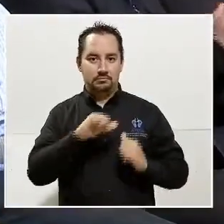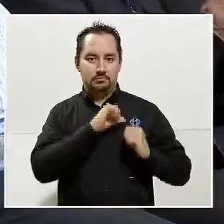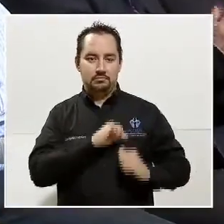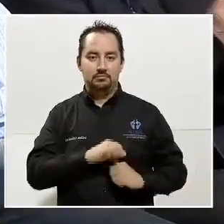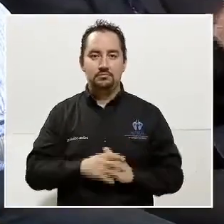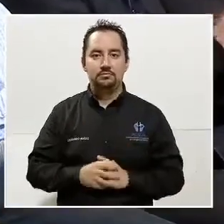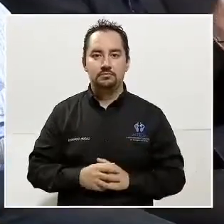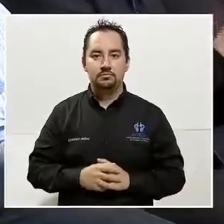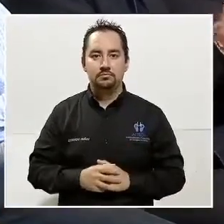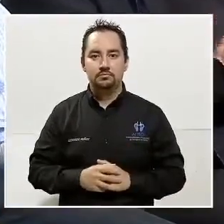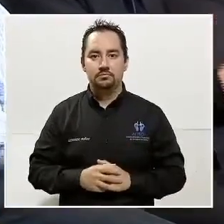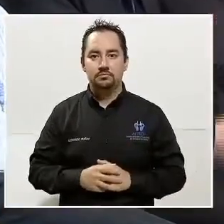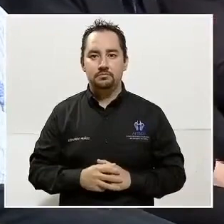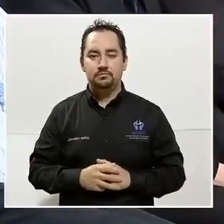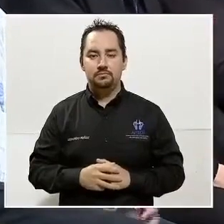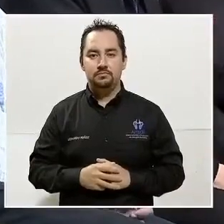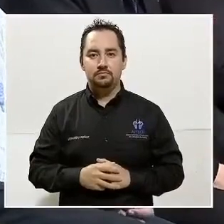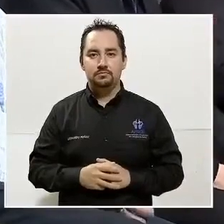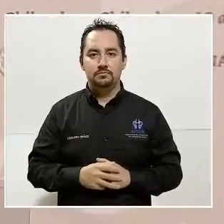No me están